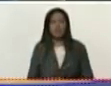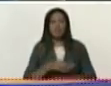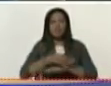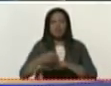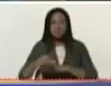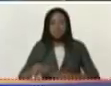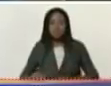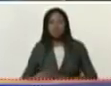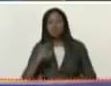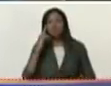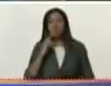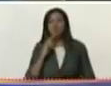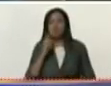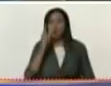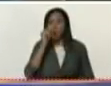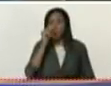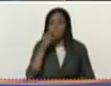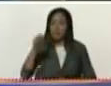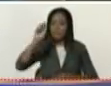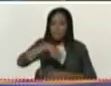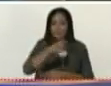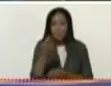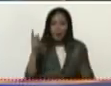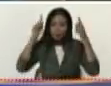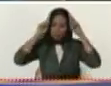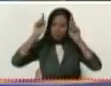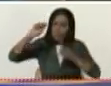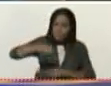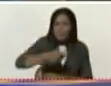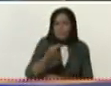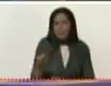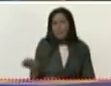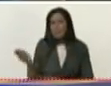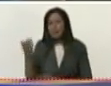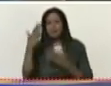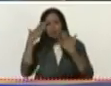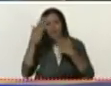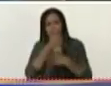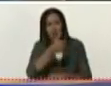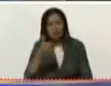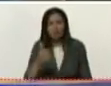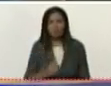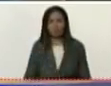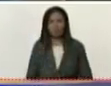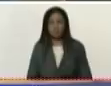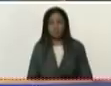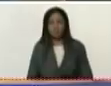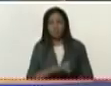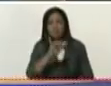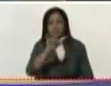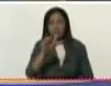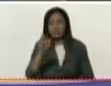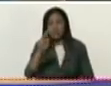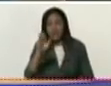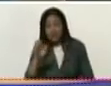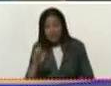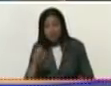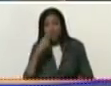Bolívar de Yare, que es un diablo de Yare. Saludo a los diablos de Yare y a todo el pueblo de Yare.